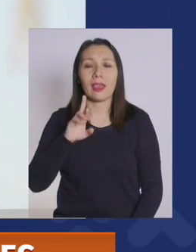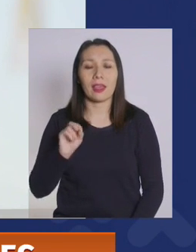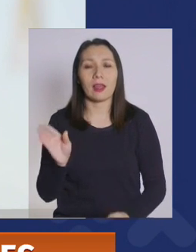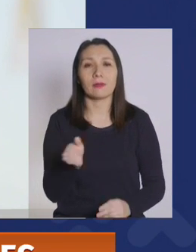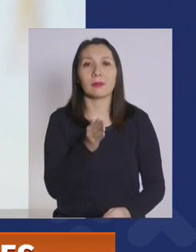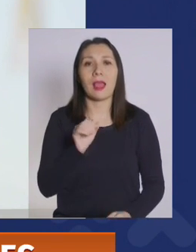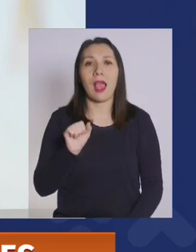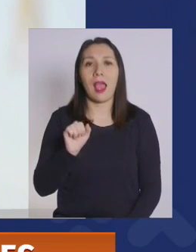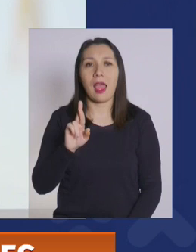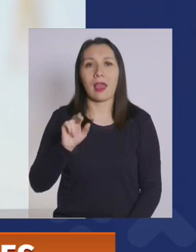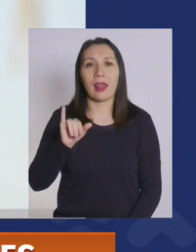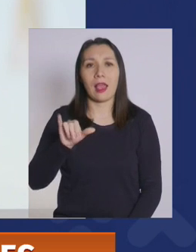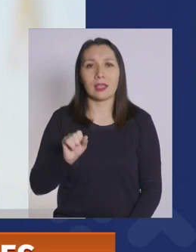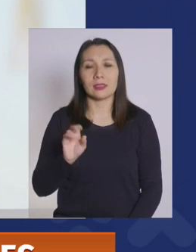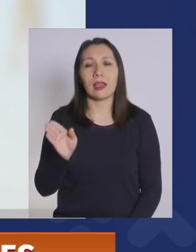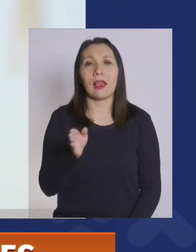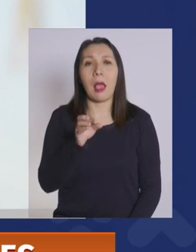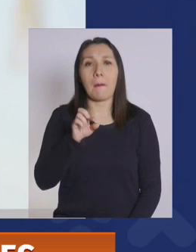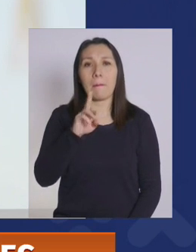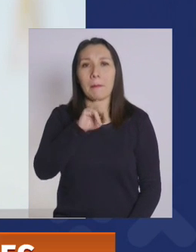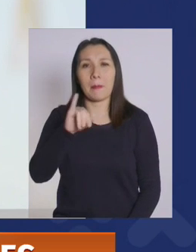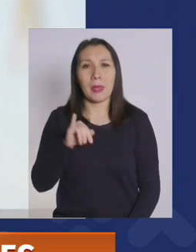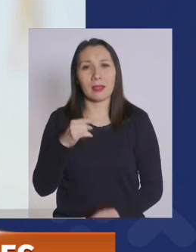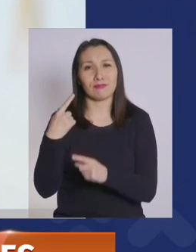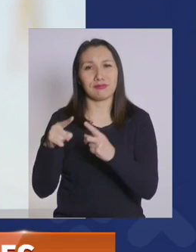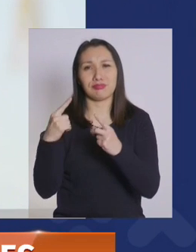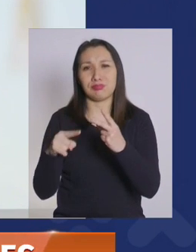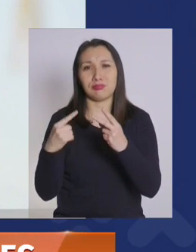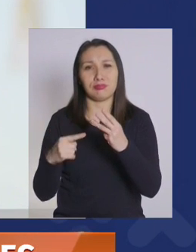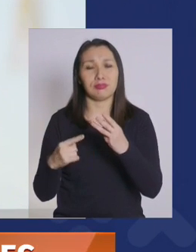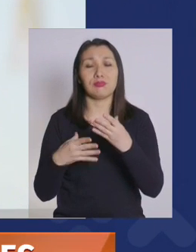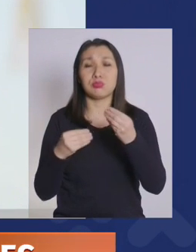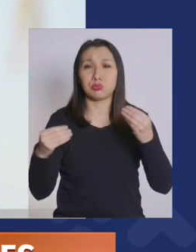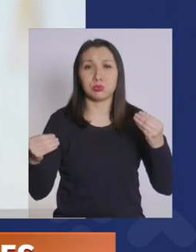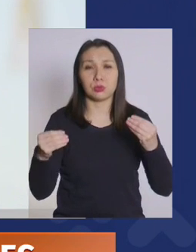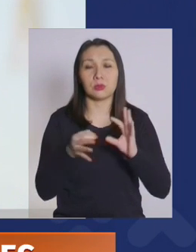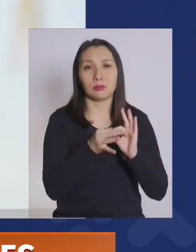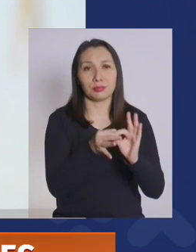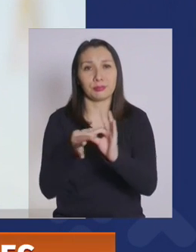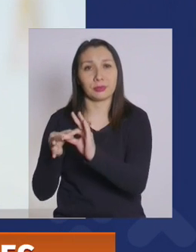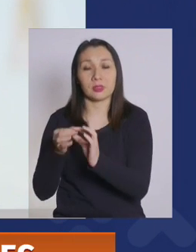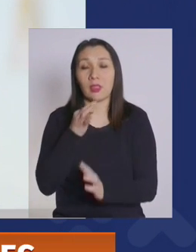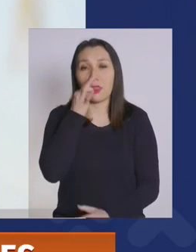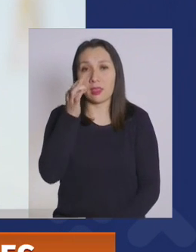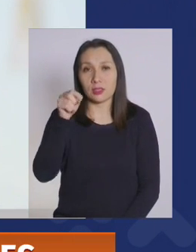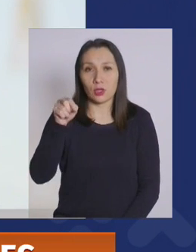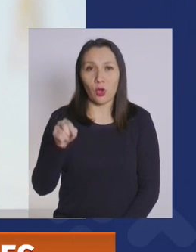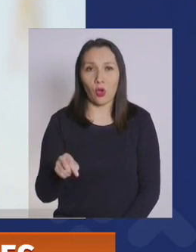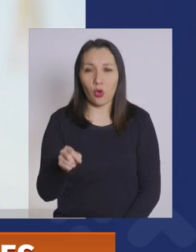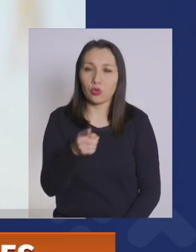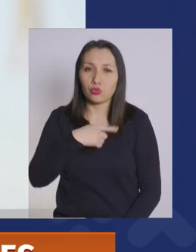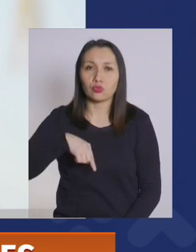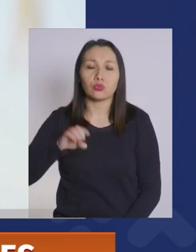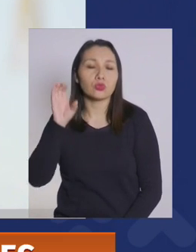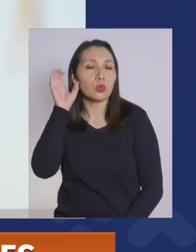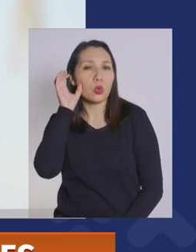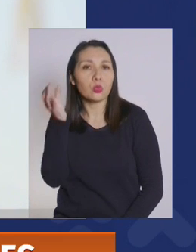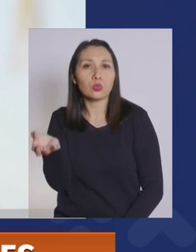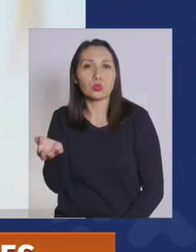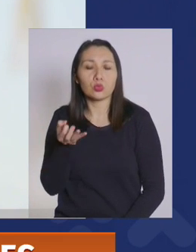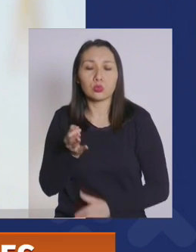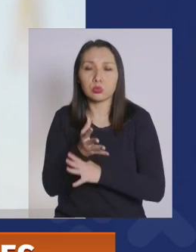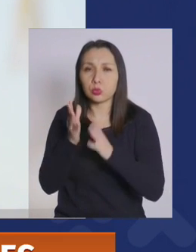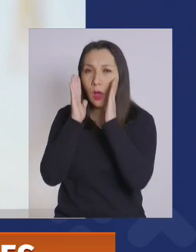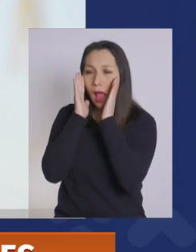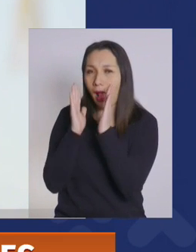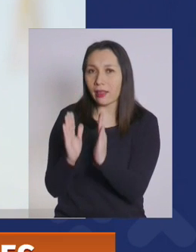Juan Araya, a Sergio Pérez y a muchos más. Y decirles hoy día que hemos escuchado con